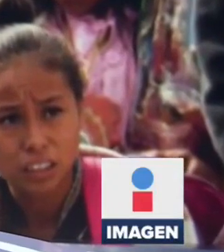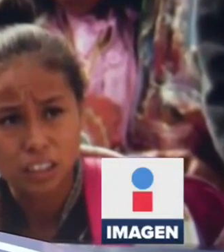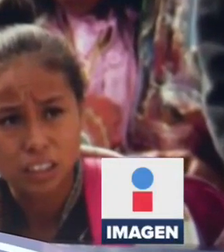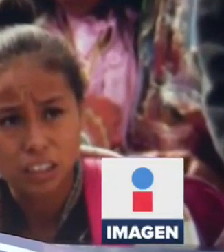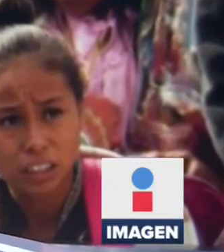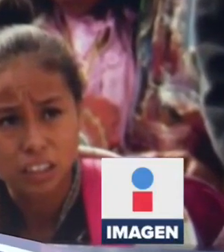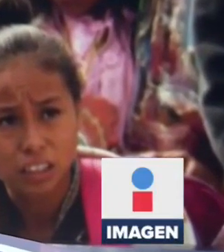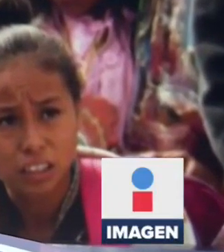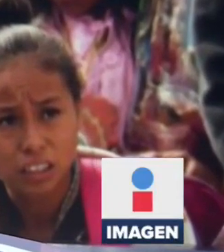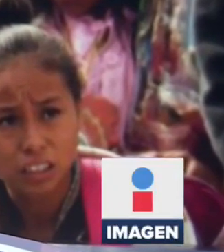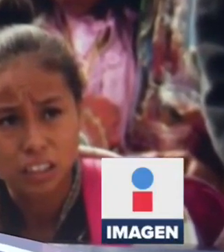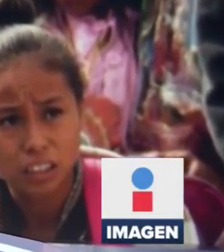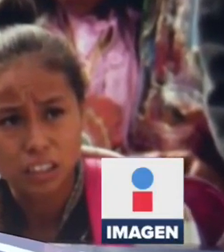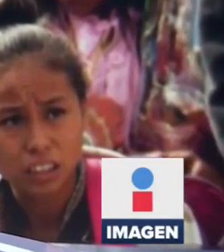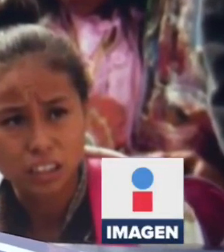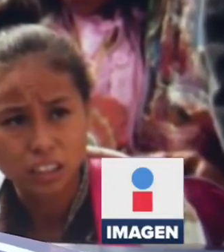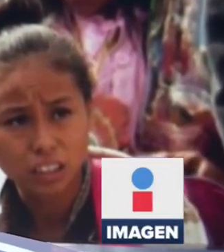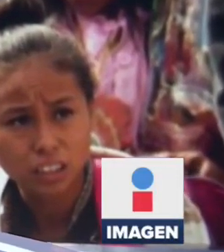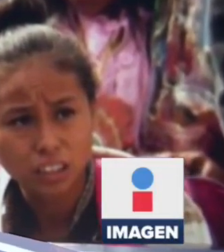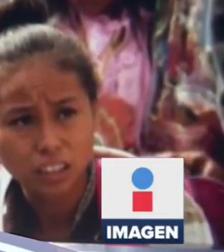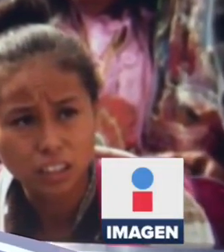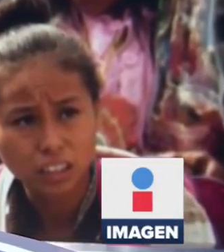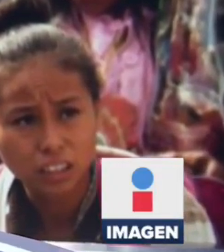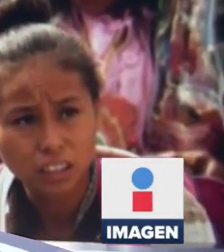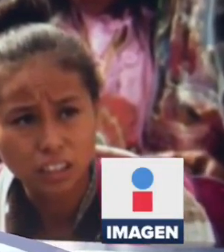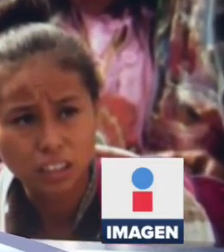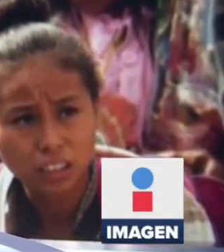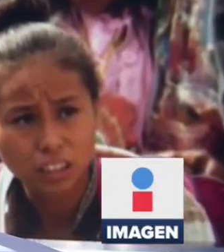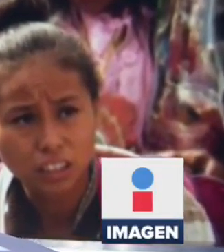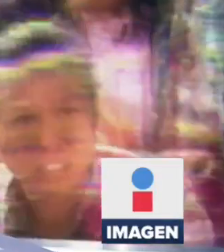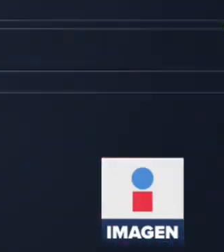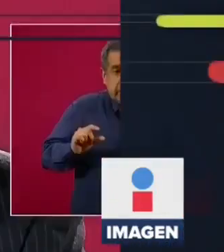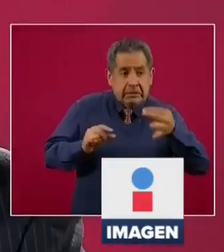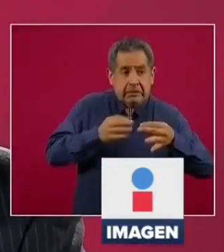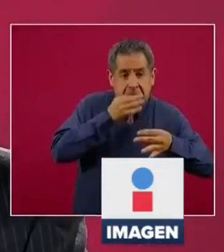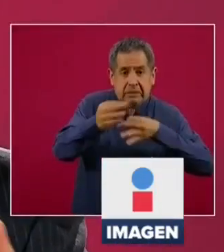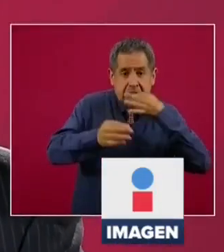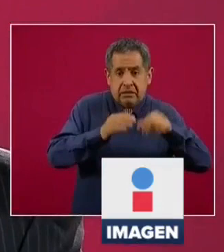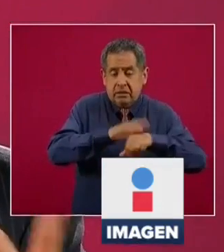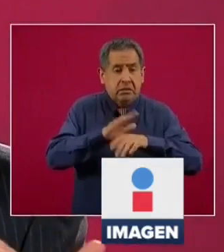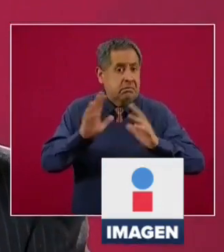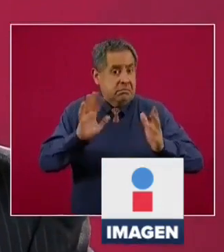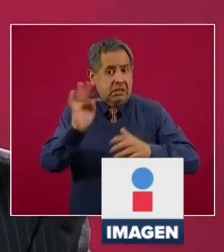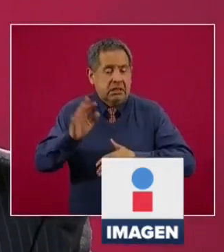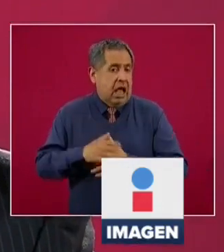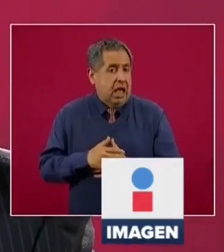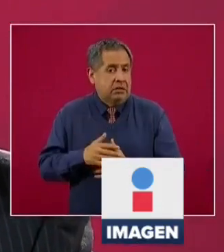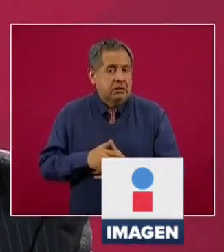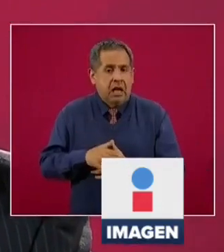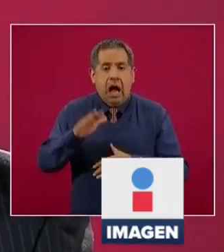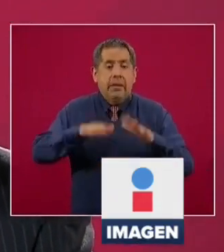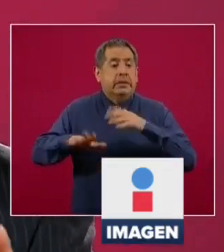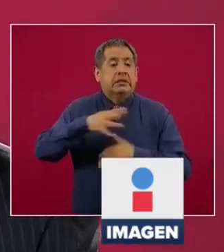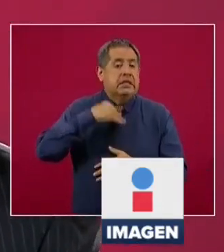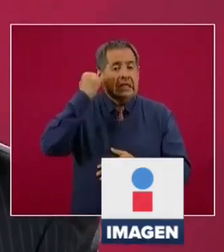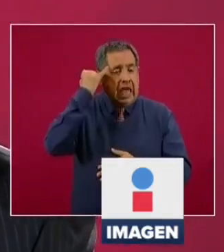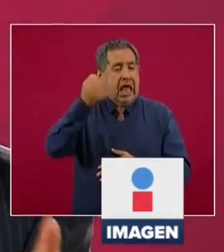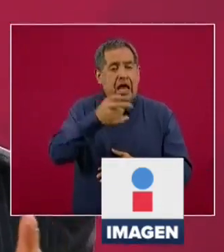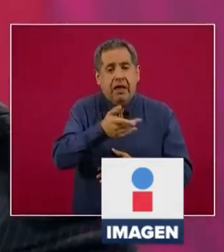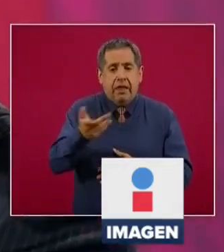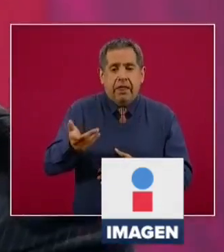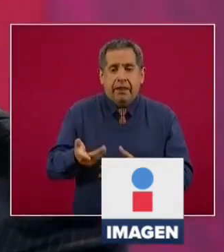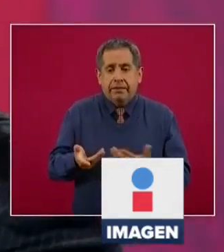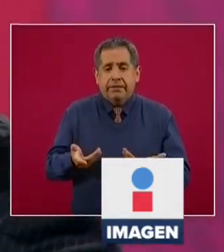todo esto hay rebrote o no hay rebrote y ojo porque a veces surge esta idea de